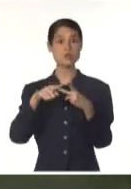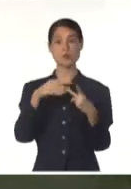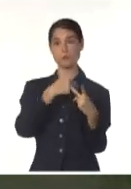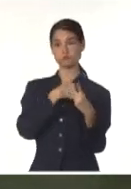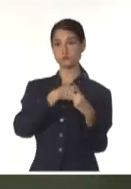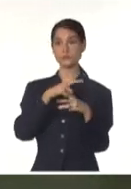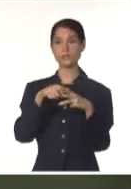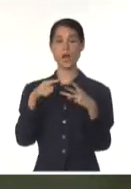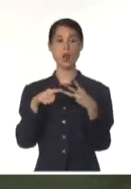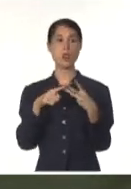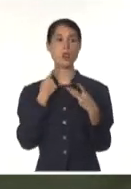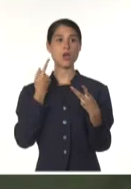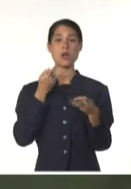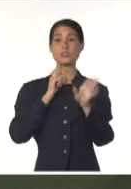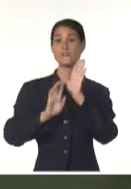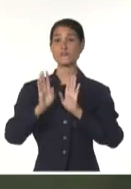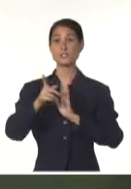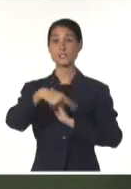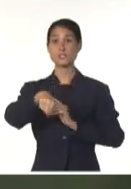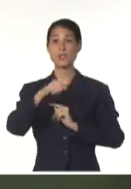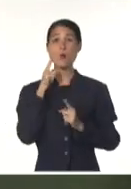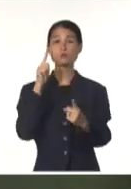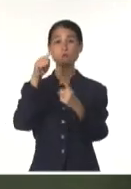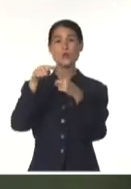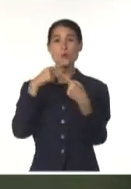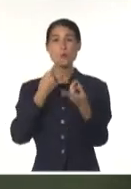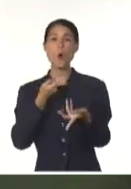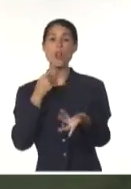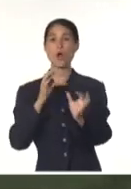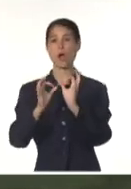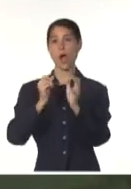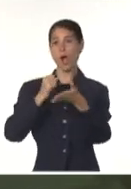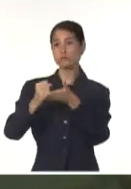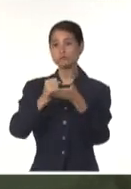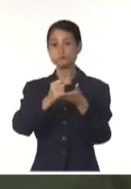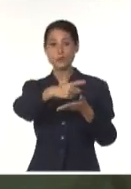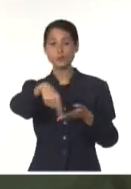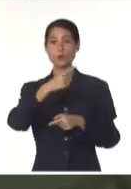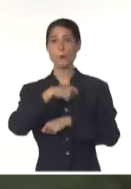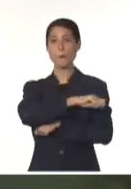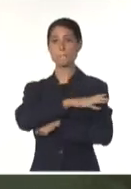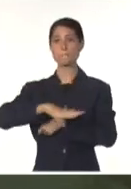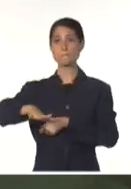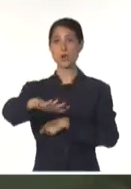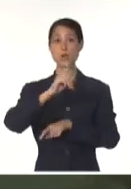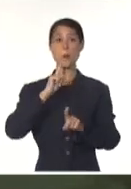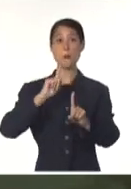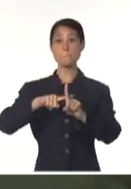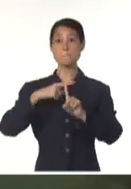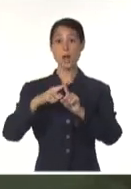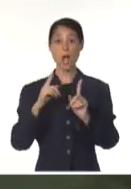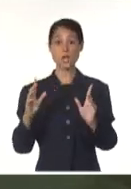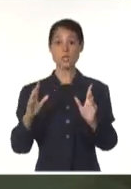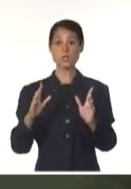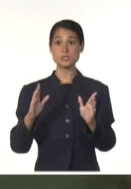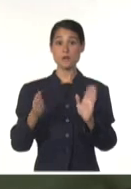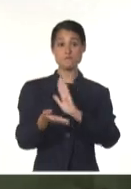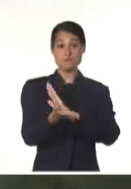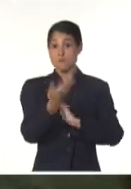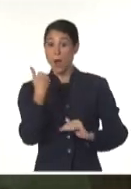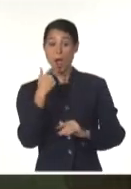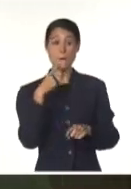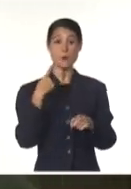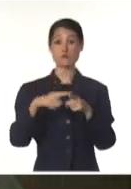lograr salvar a la población y participar en las acciones de salvamento y cuidado y